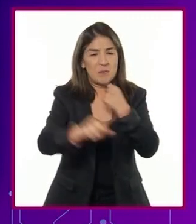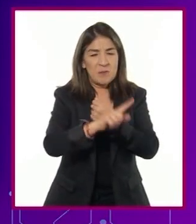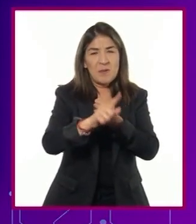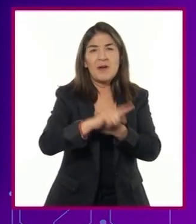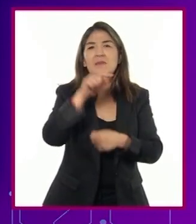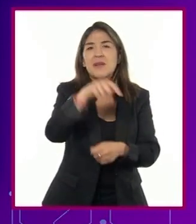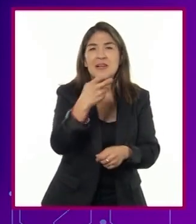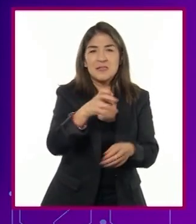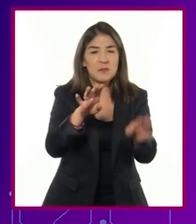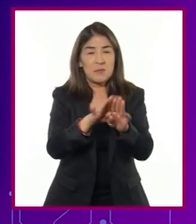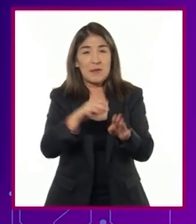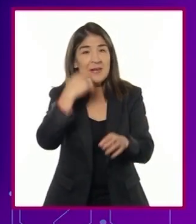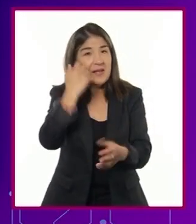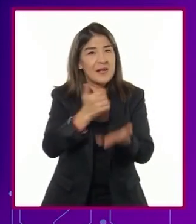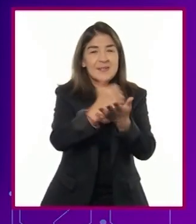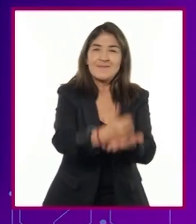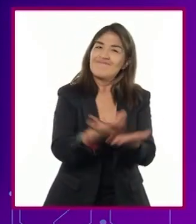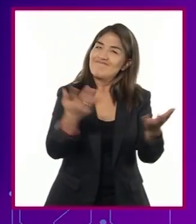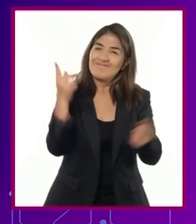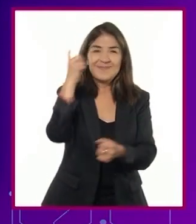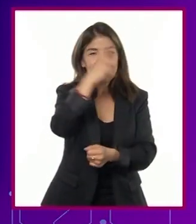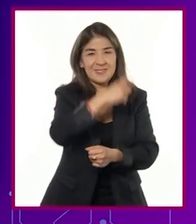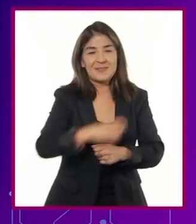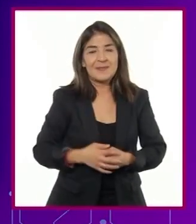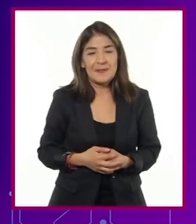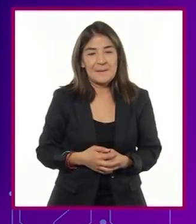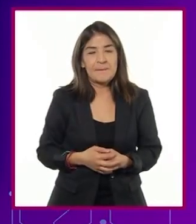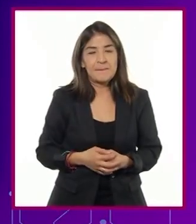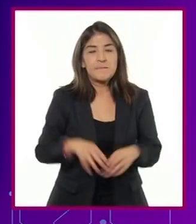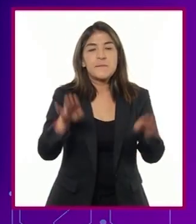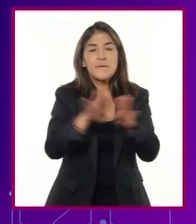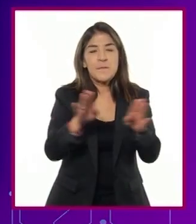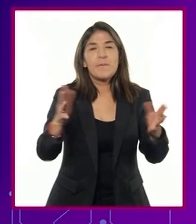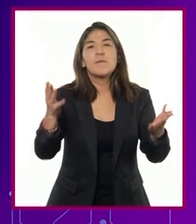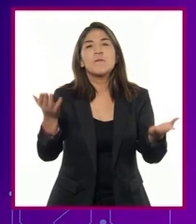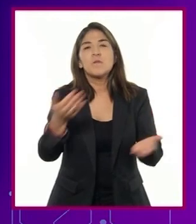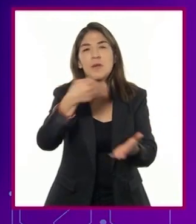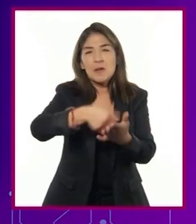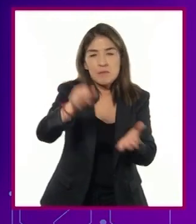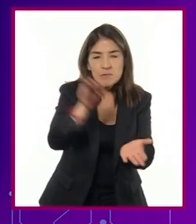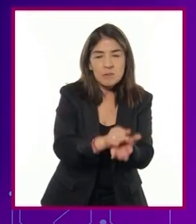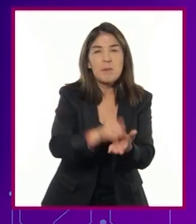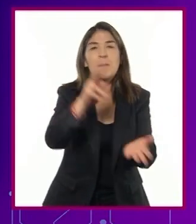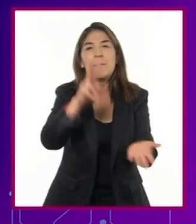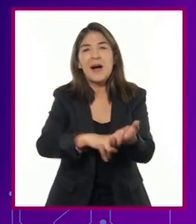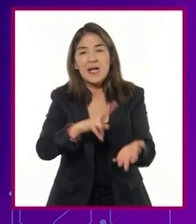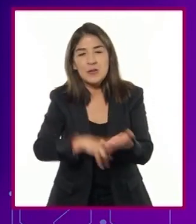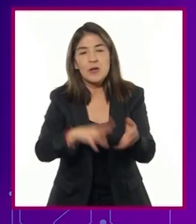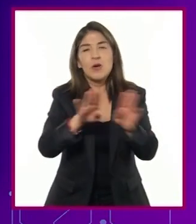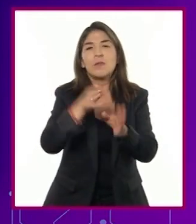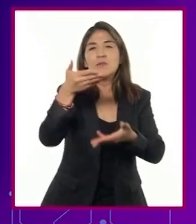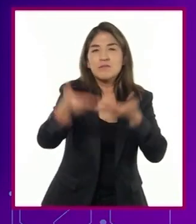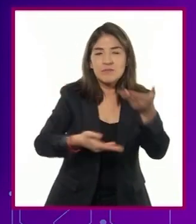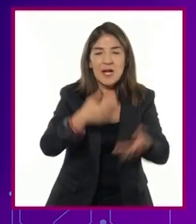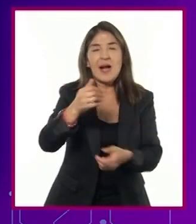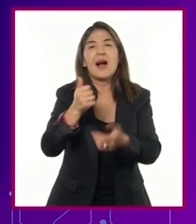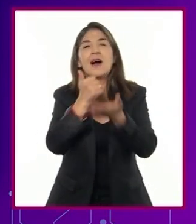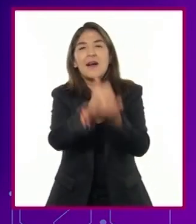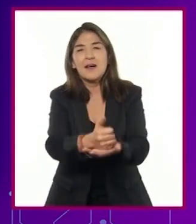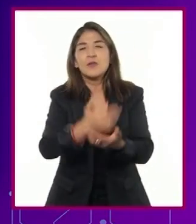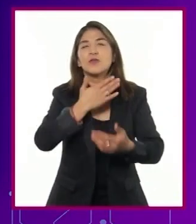situación. 5. Promover mediante nuestras acciones valores como la solidaridad, la empatía y la